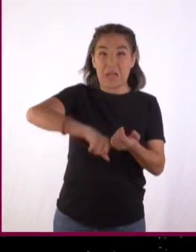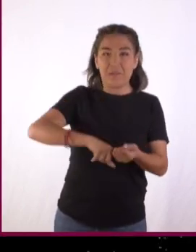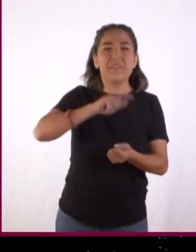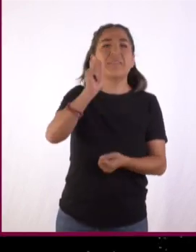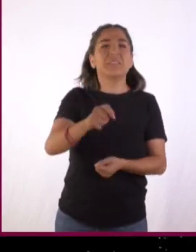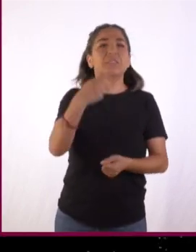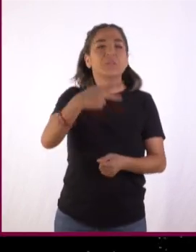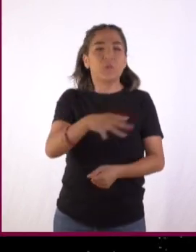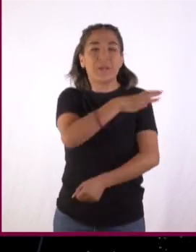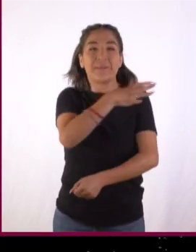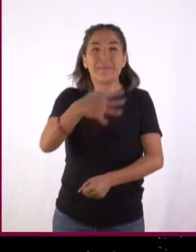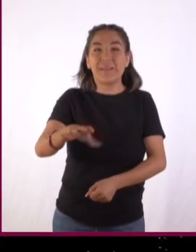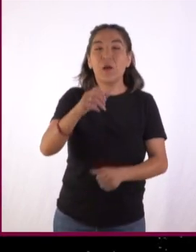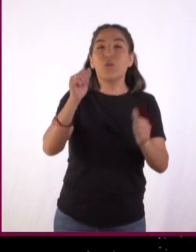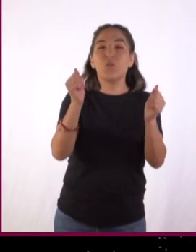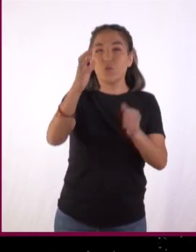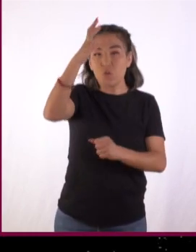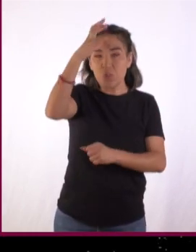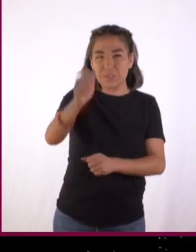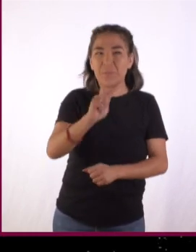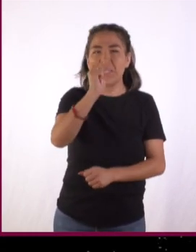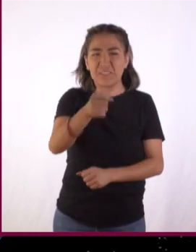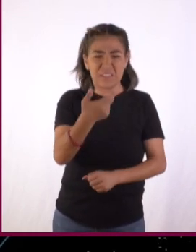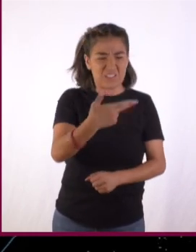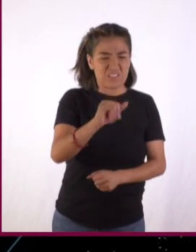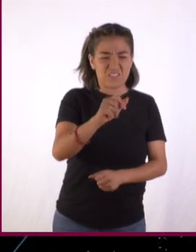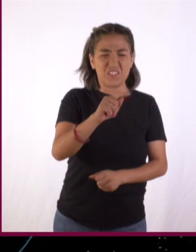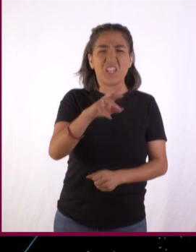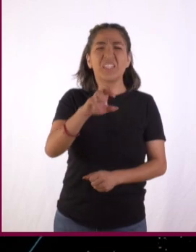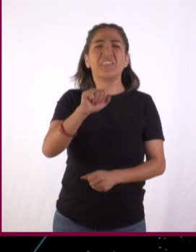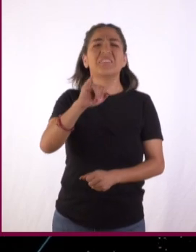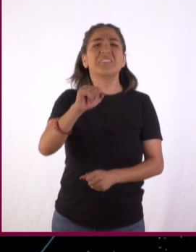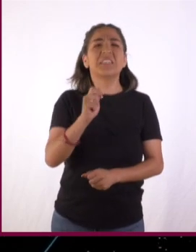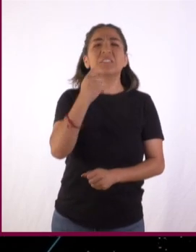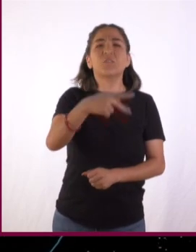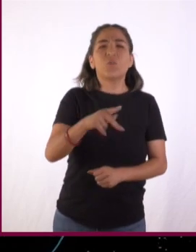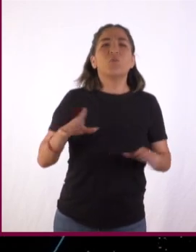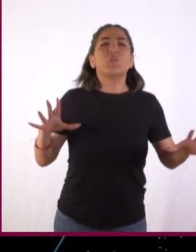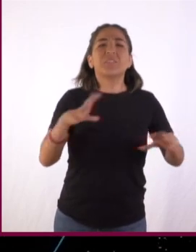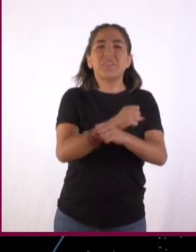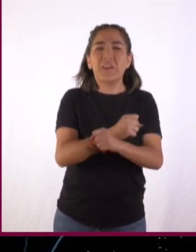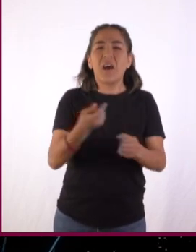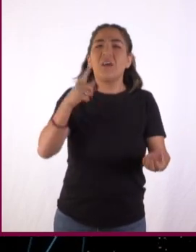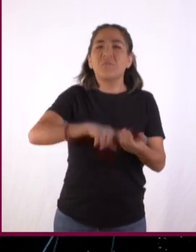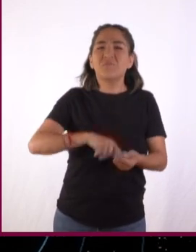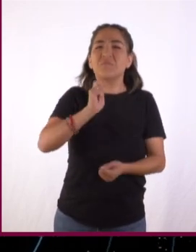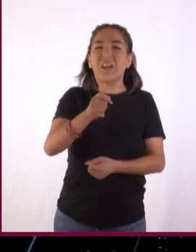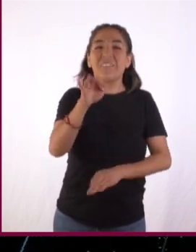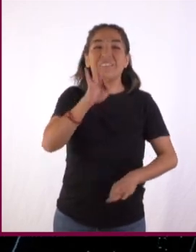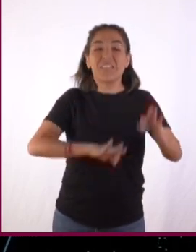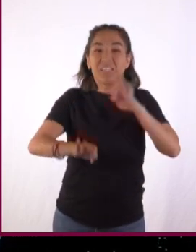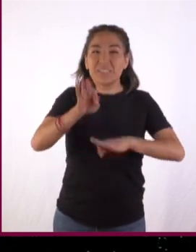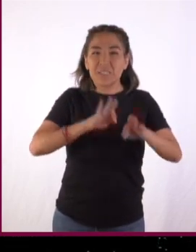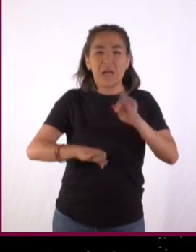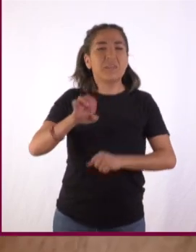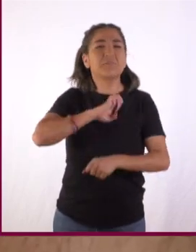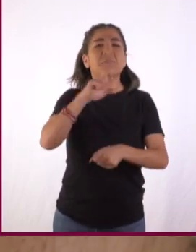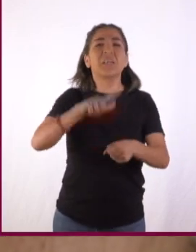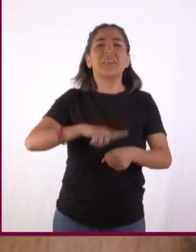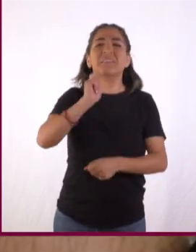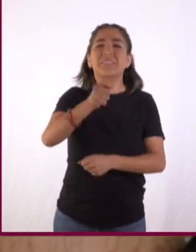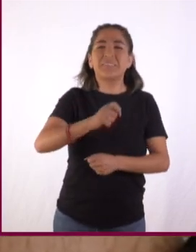Eso sí, en un sentido muy general del concepto. Sin embargo, la histéresis es un elemento cuya definición procede de la